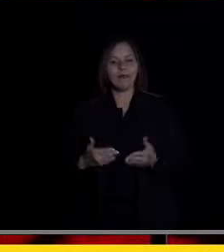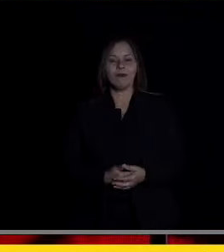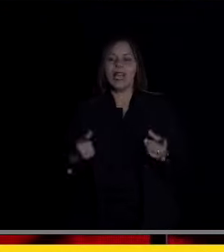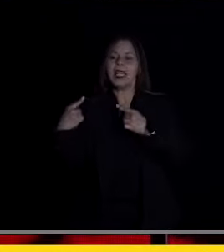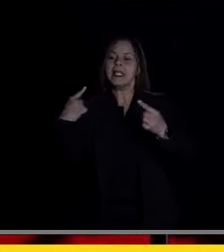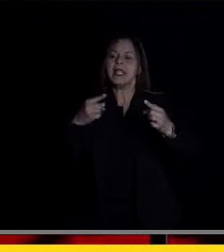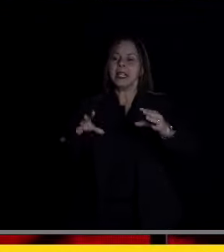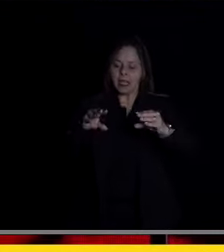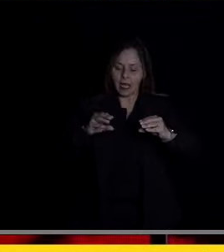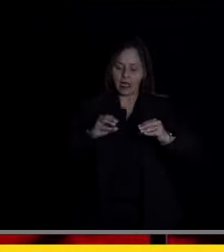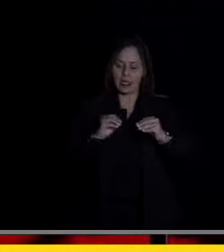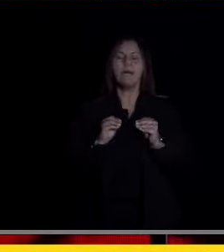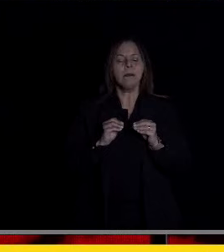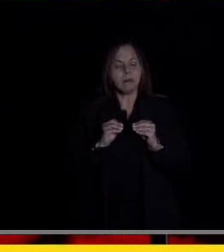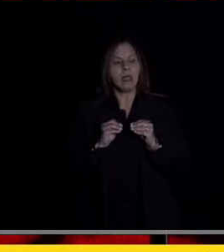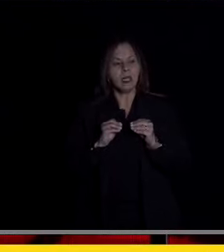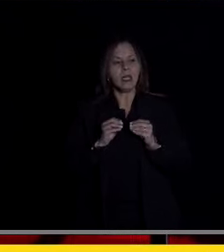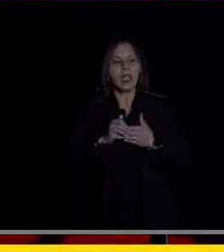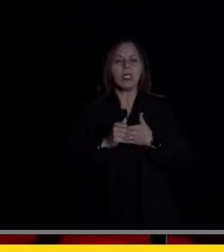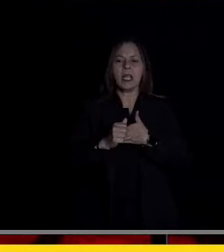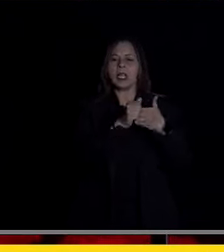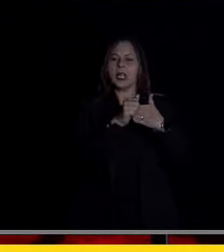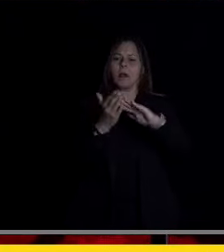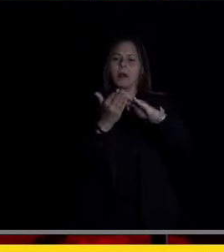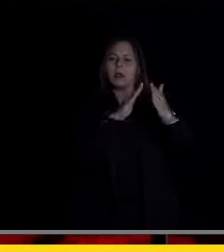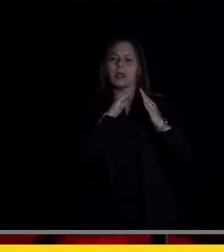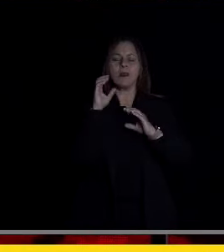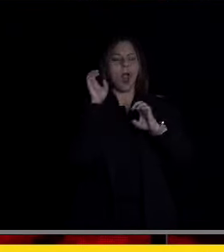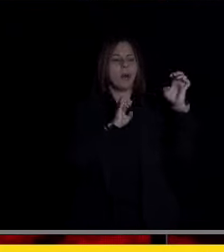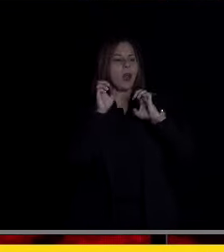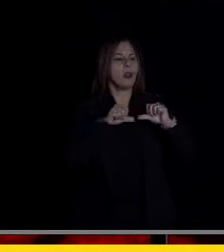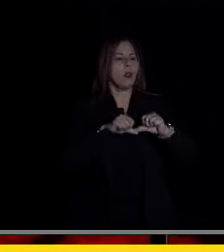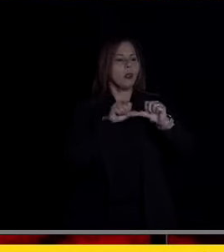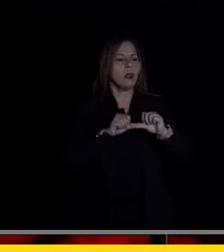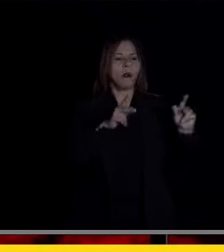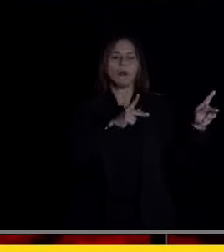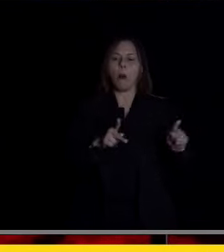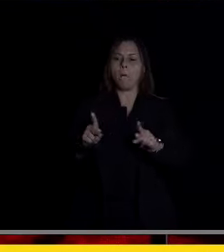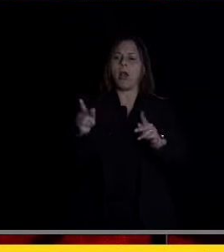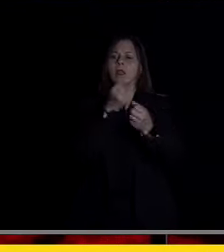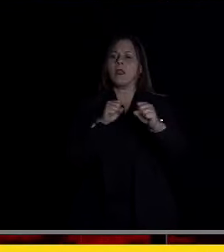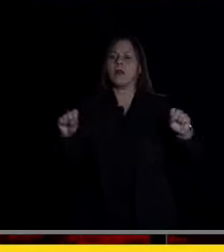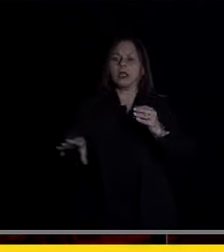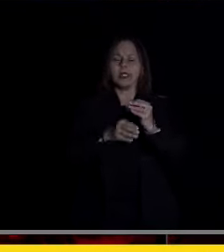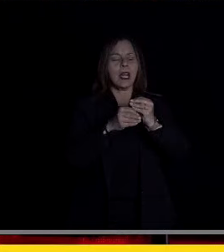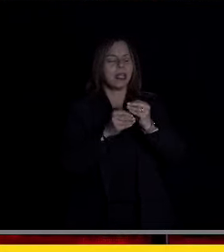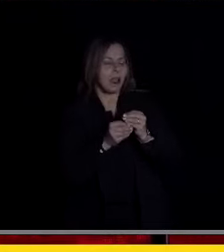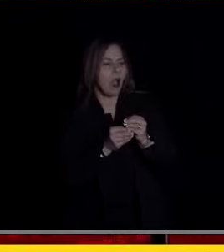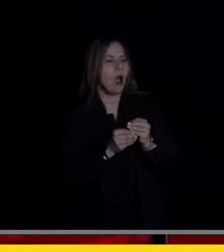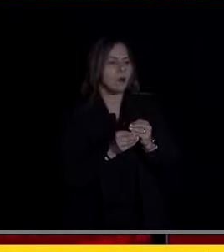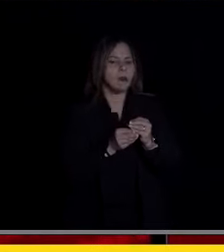Desde que asumí las riendas de la ciudad, he mantenido una evaluación continua de nuestro plan de seguridad, integrando estrategias